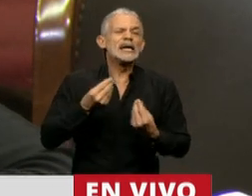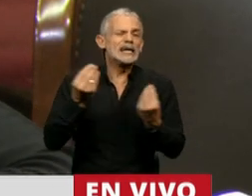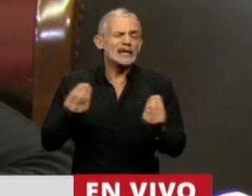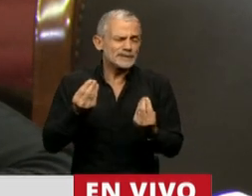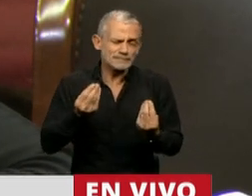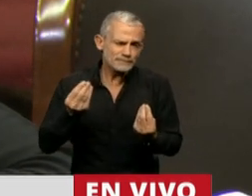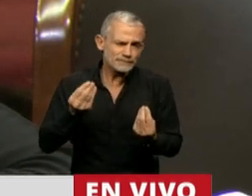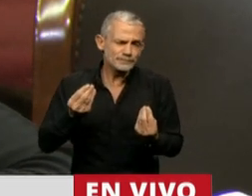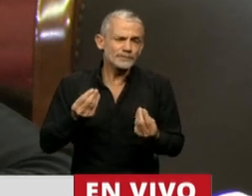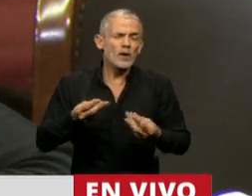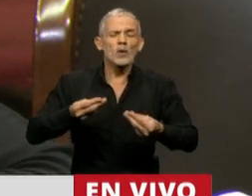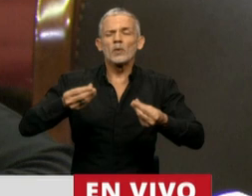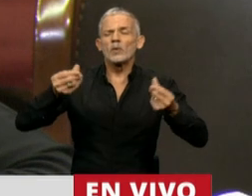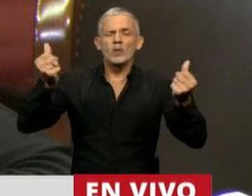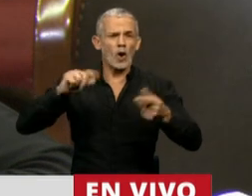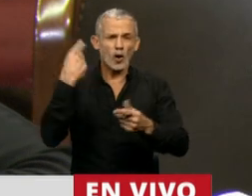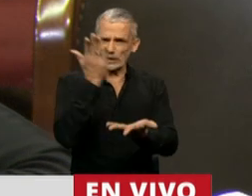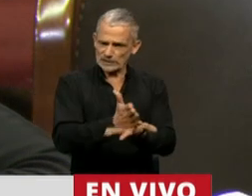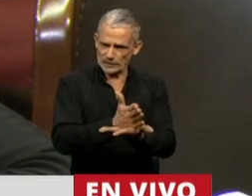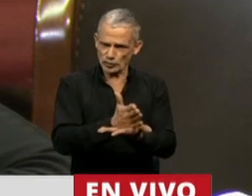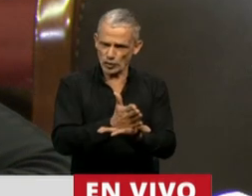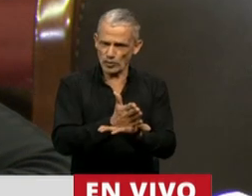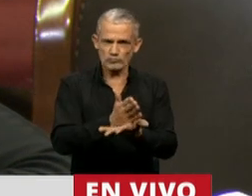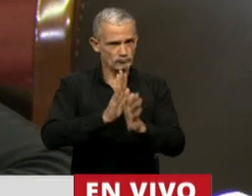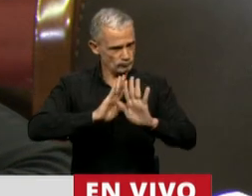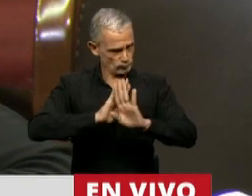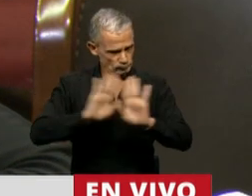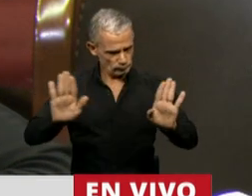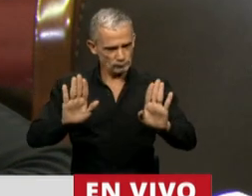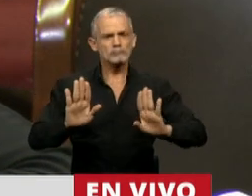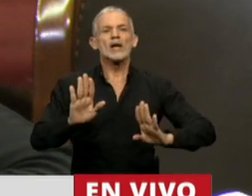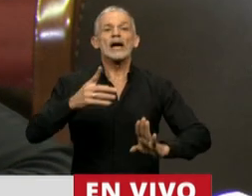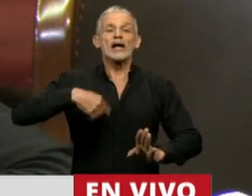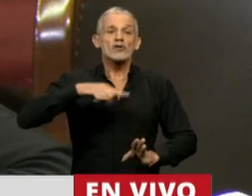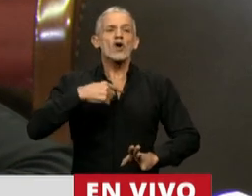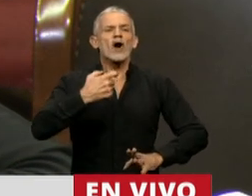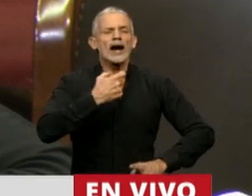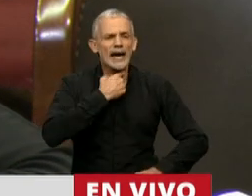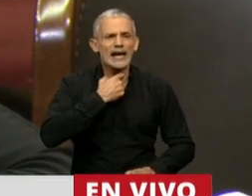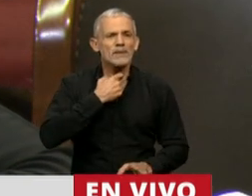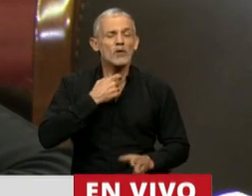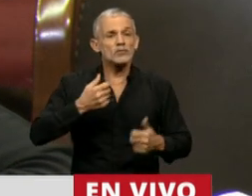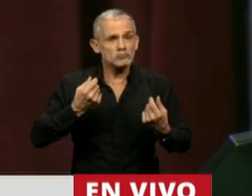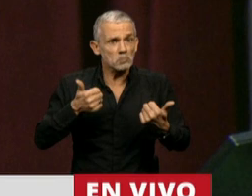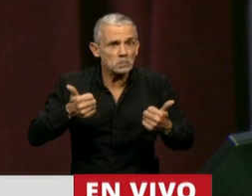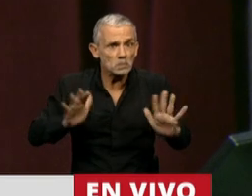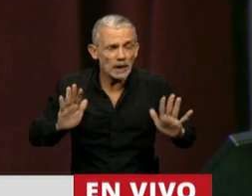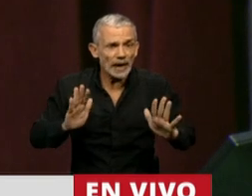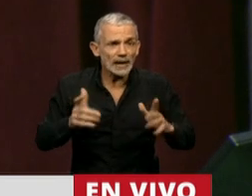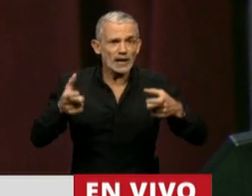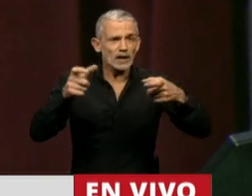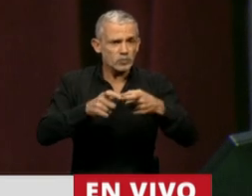dejar en abstracto cualquier otra sanción que esta cámara establezca igual nos parece bien que la